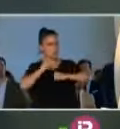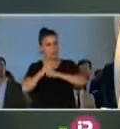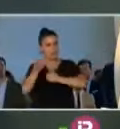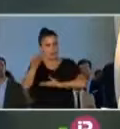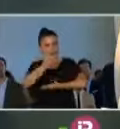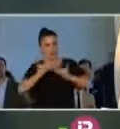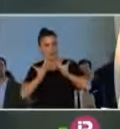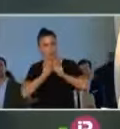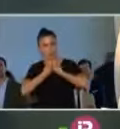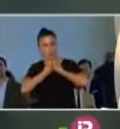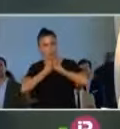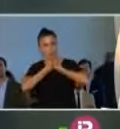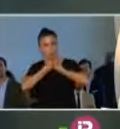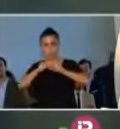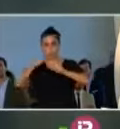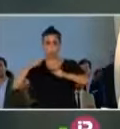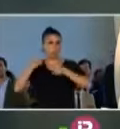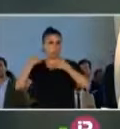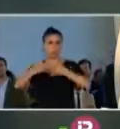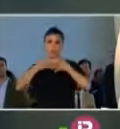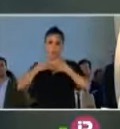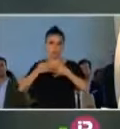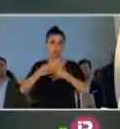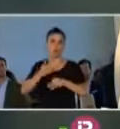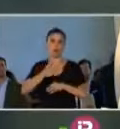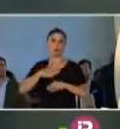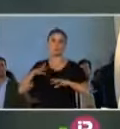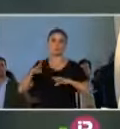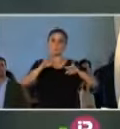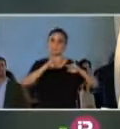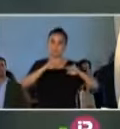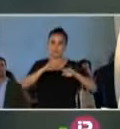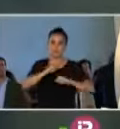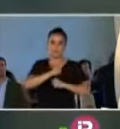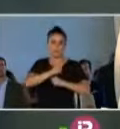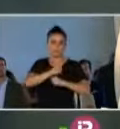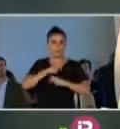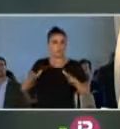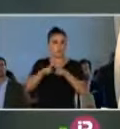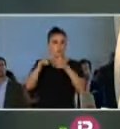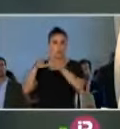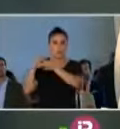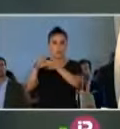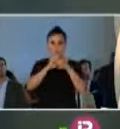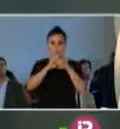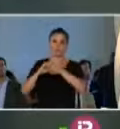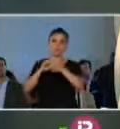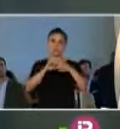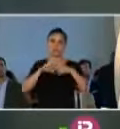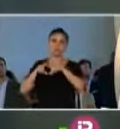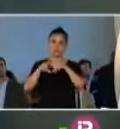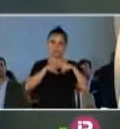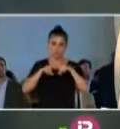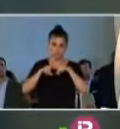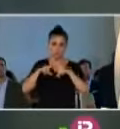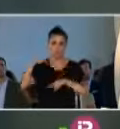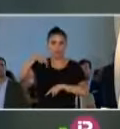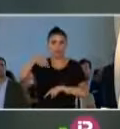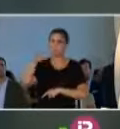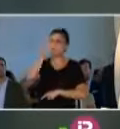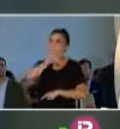siempre. Esta es una tierra generosa, una sociedad solidaria. El rincón de paraíso en el que os